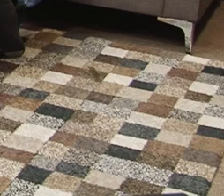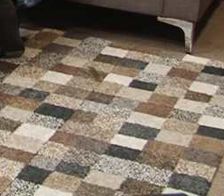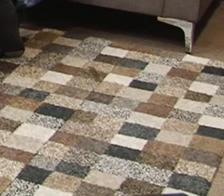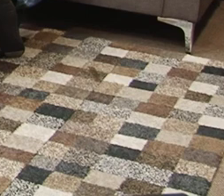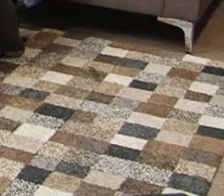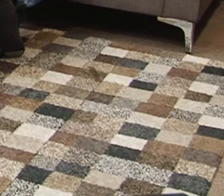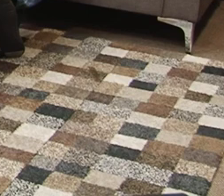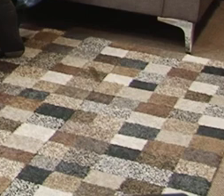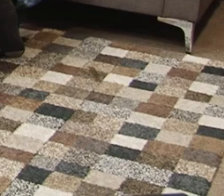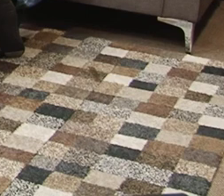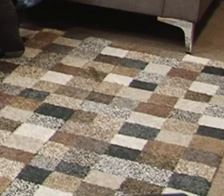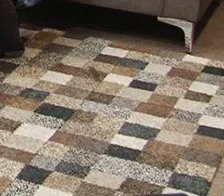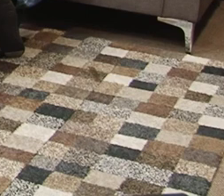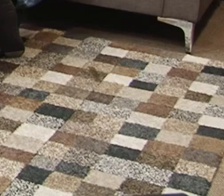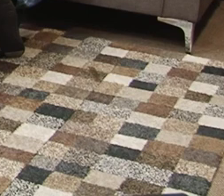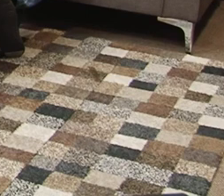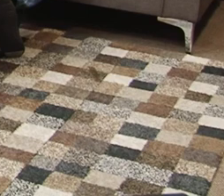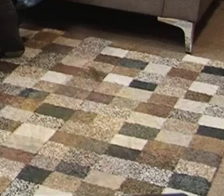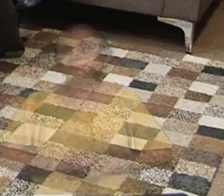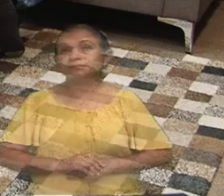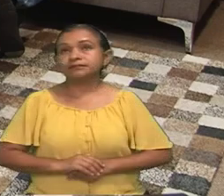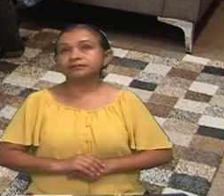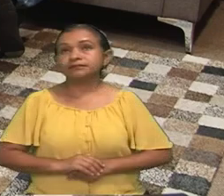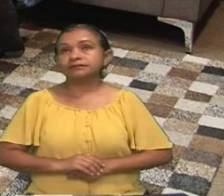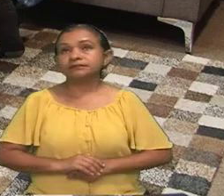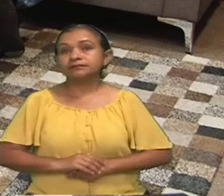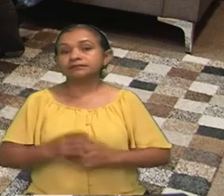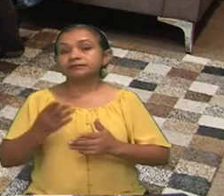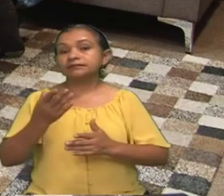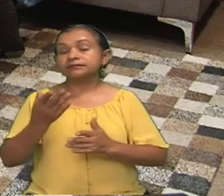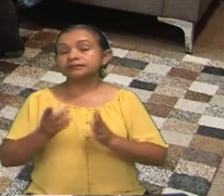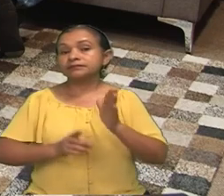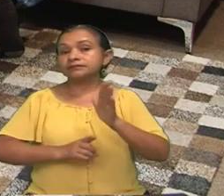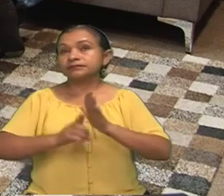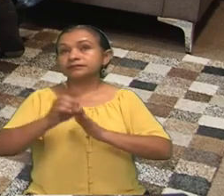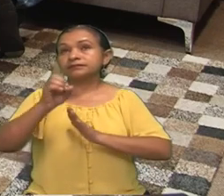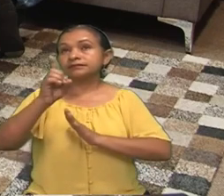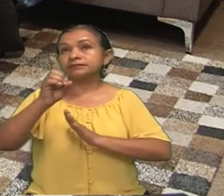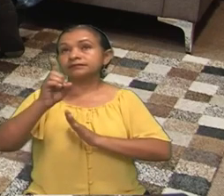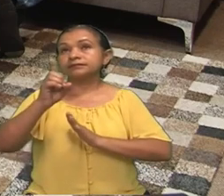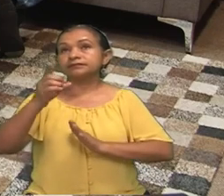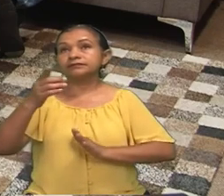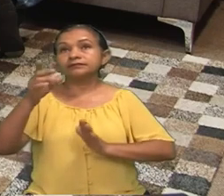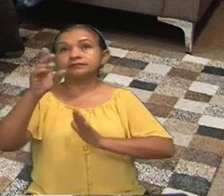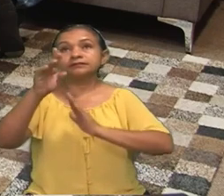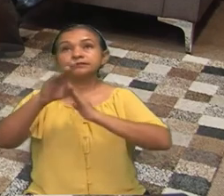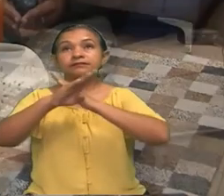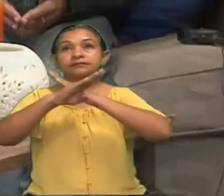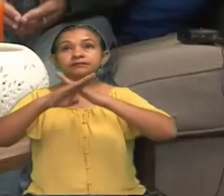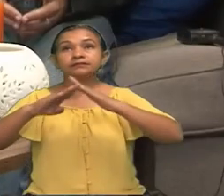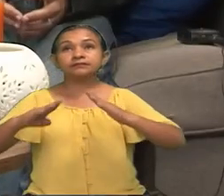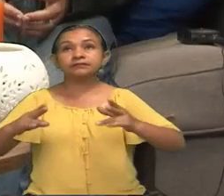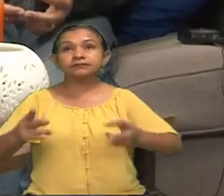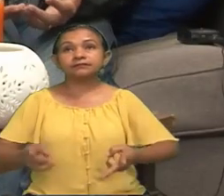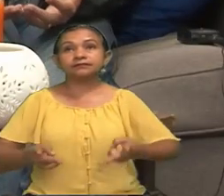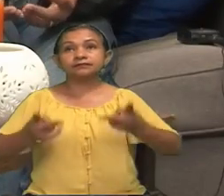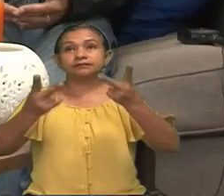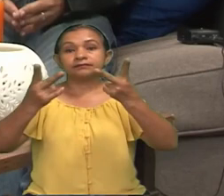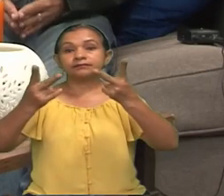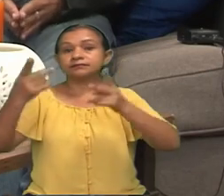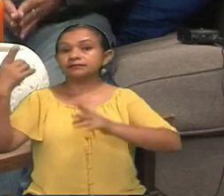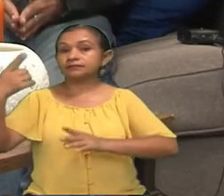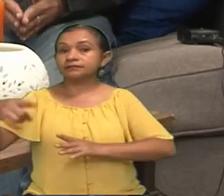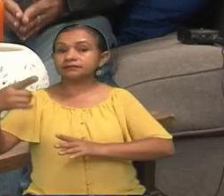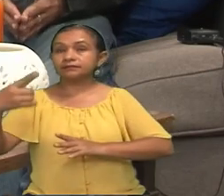realidad en este modelo que vivimos en Nicaragua, modelo de desarrollo, modelo de paz, vida y de restitución de derechos. Estar aquí